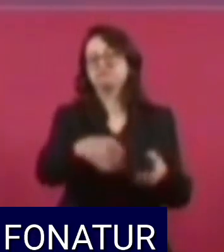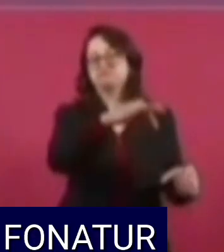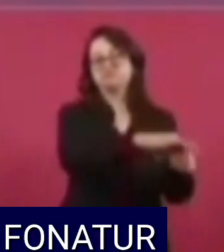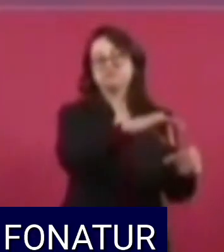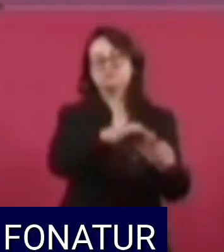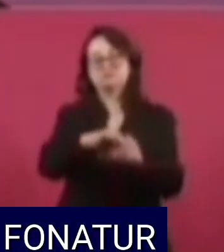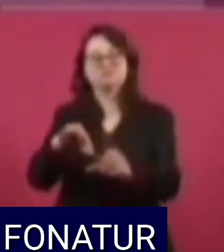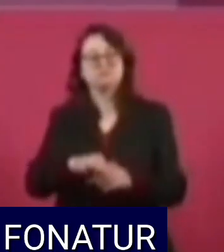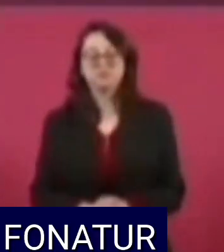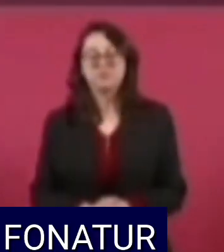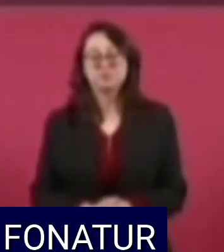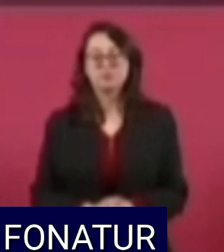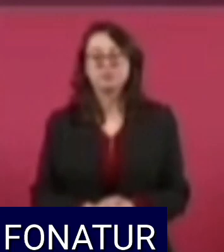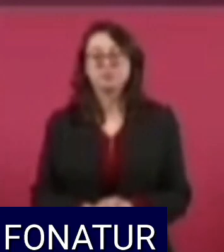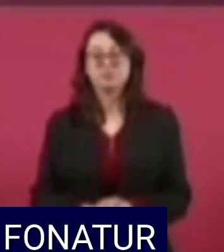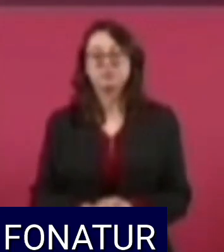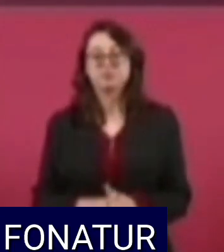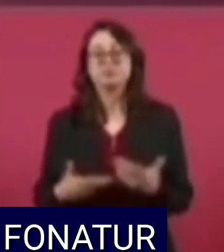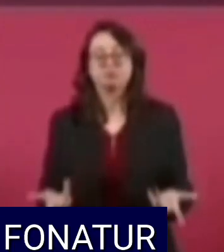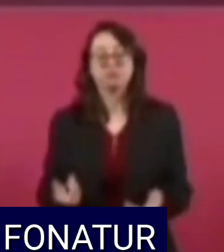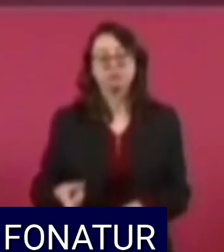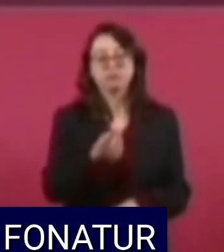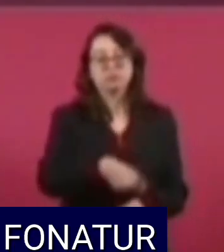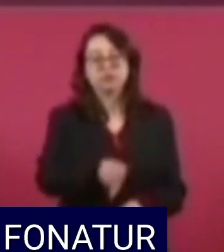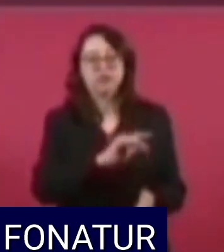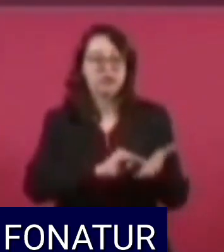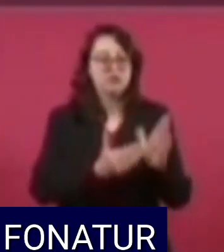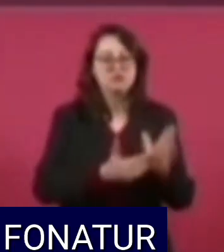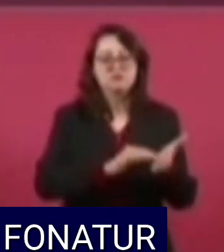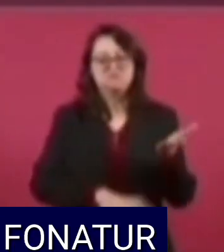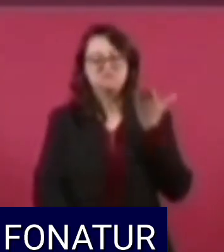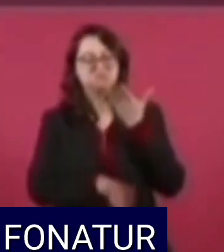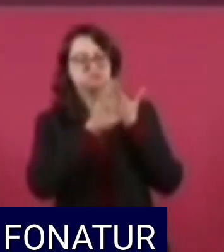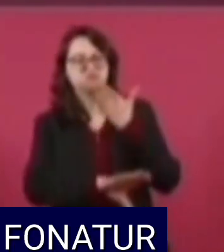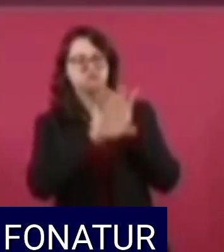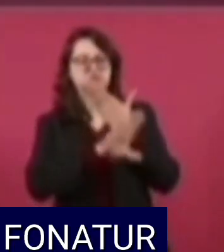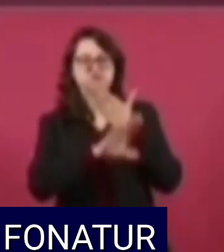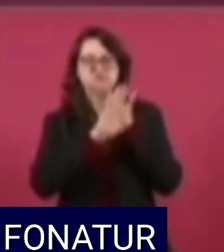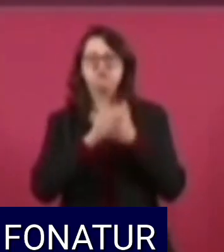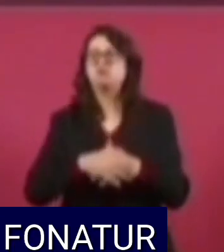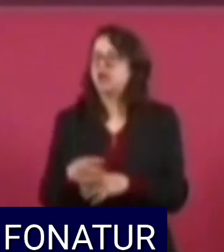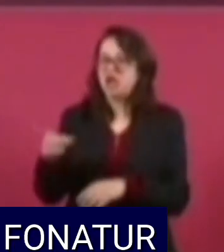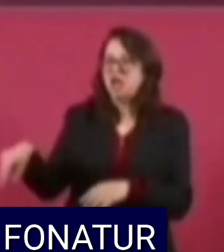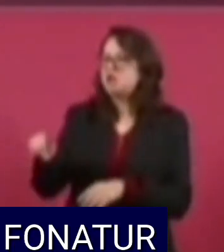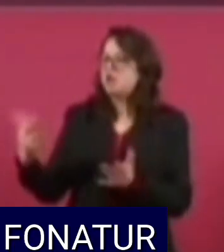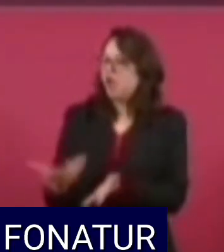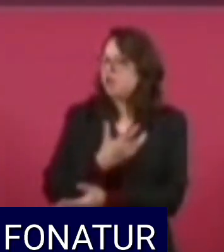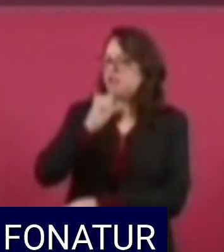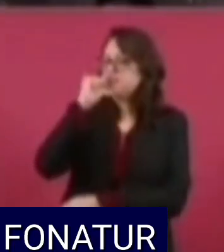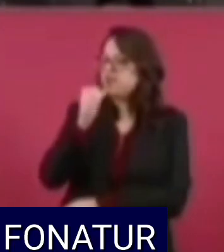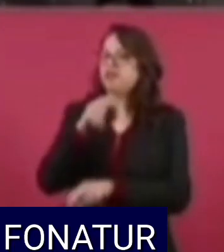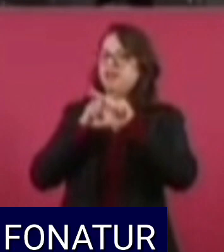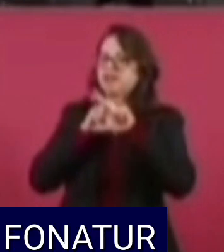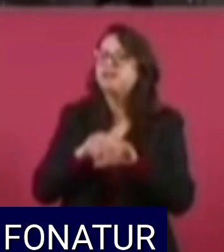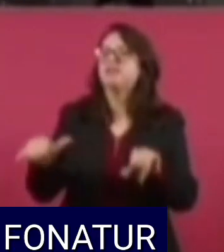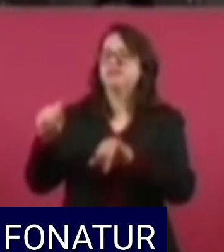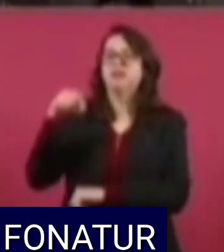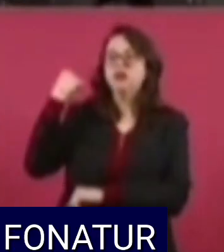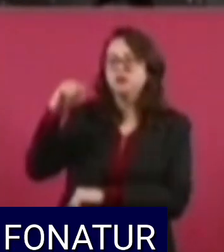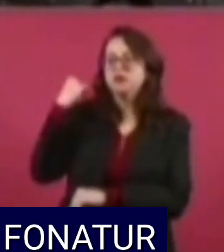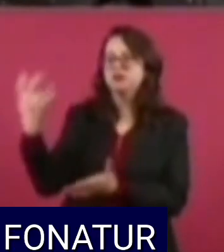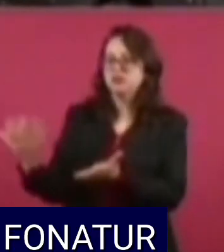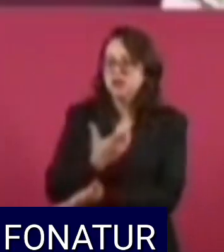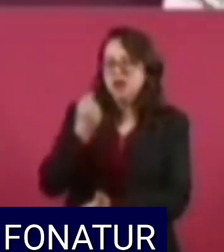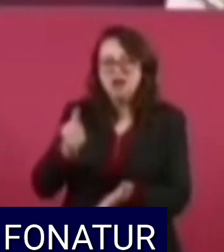En mi estado querían barrernos, es decir, ni en su estado va a ganar.